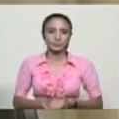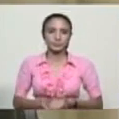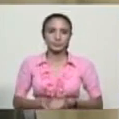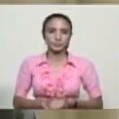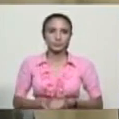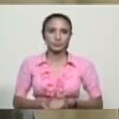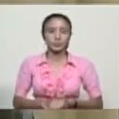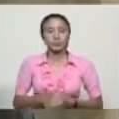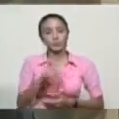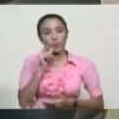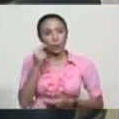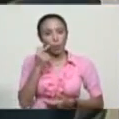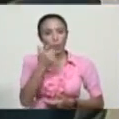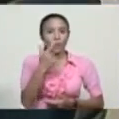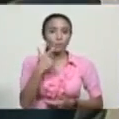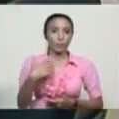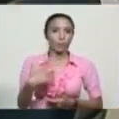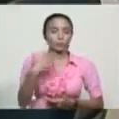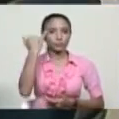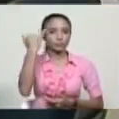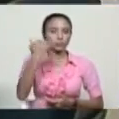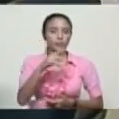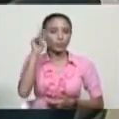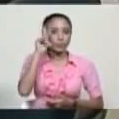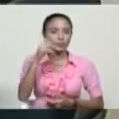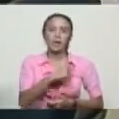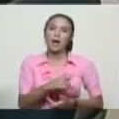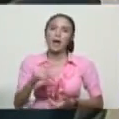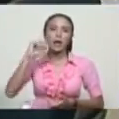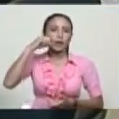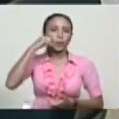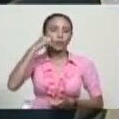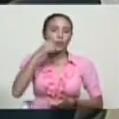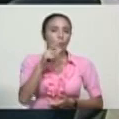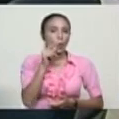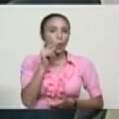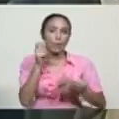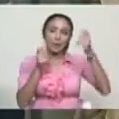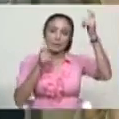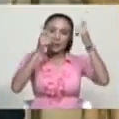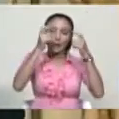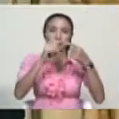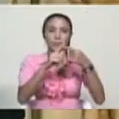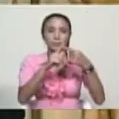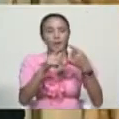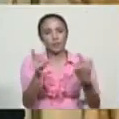Dussel, recordamos a nuestro Chávez, pues, al comandante Chávez,